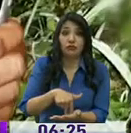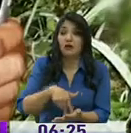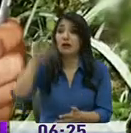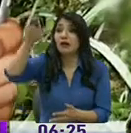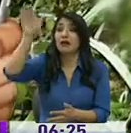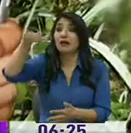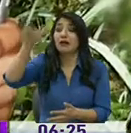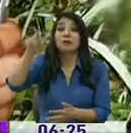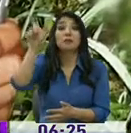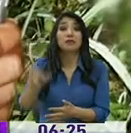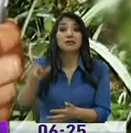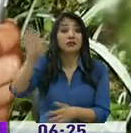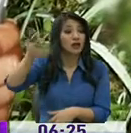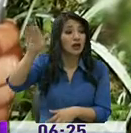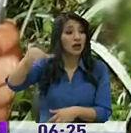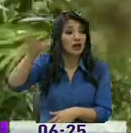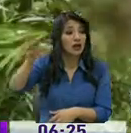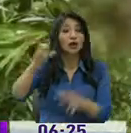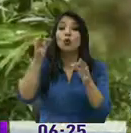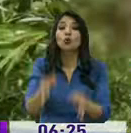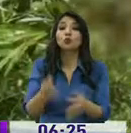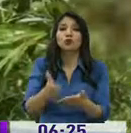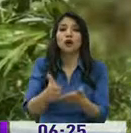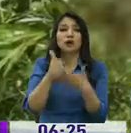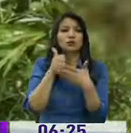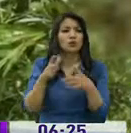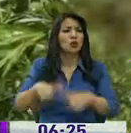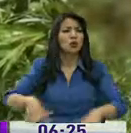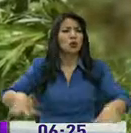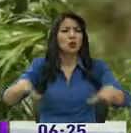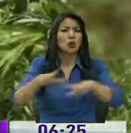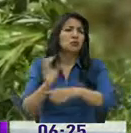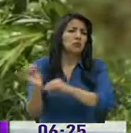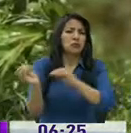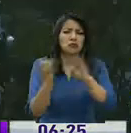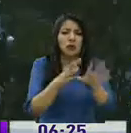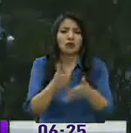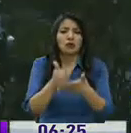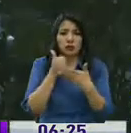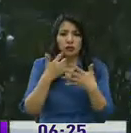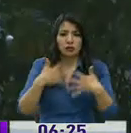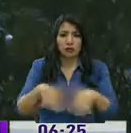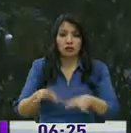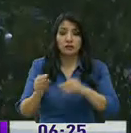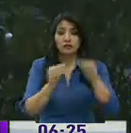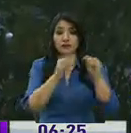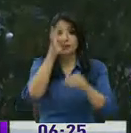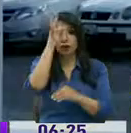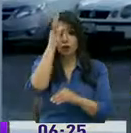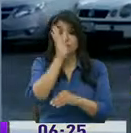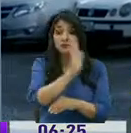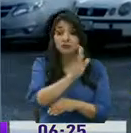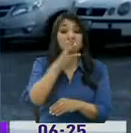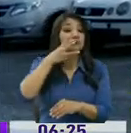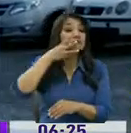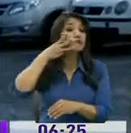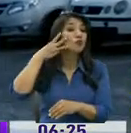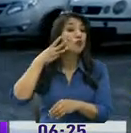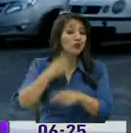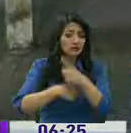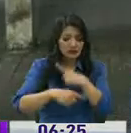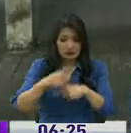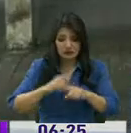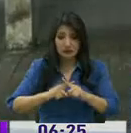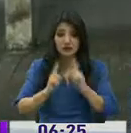de una persona que se asomó por el apartado lugar, quien la ayudó. Fue internada en el Hospital General Puyo con múltiples